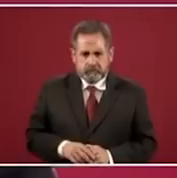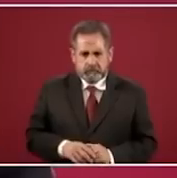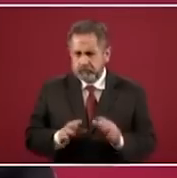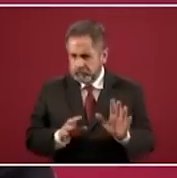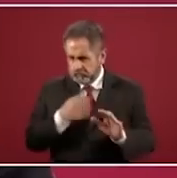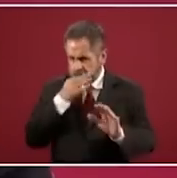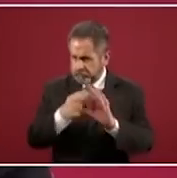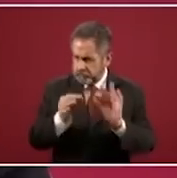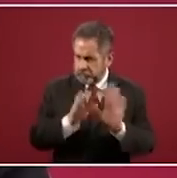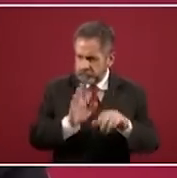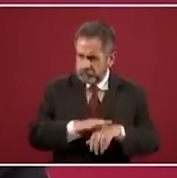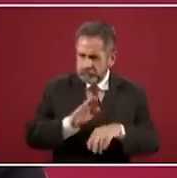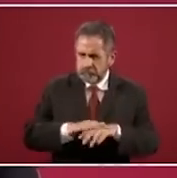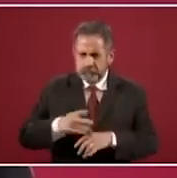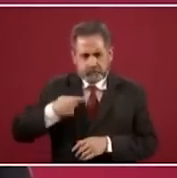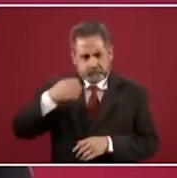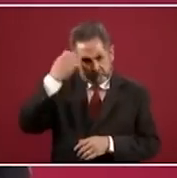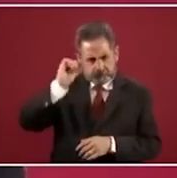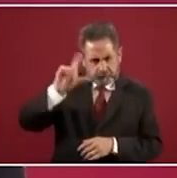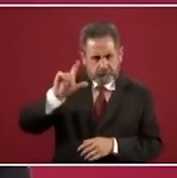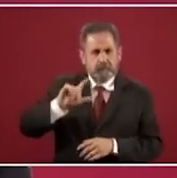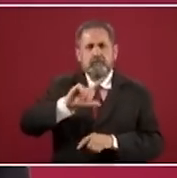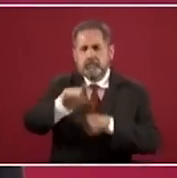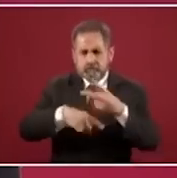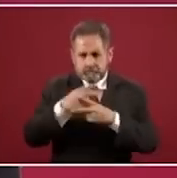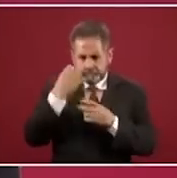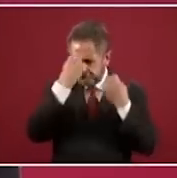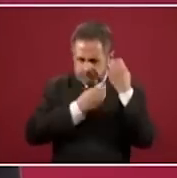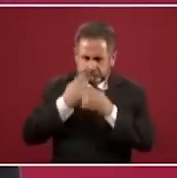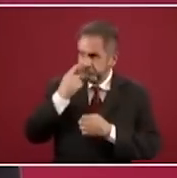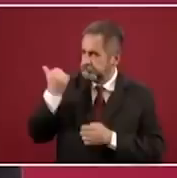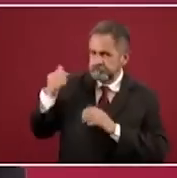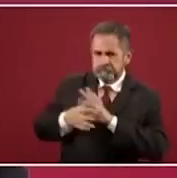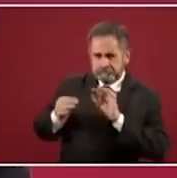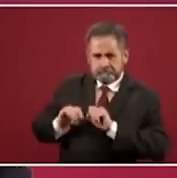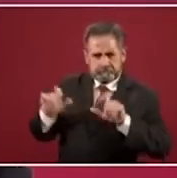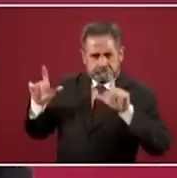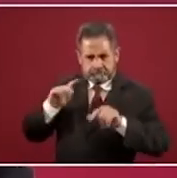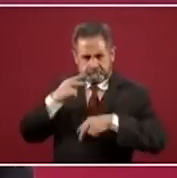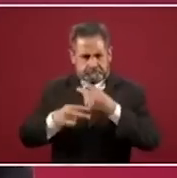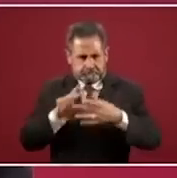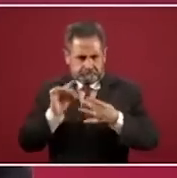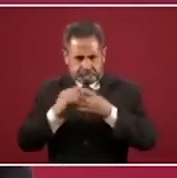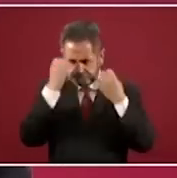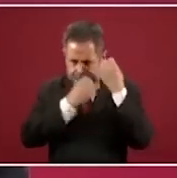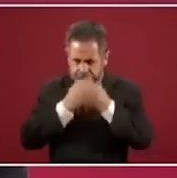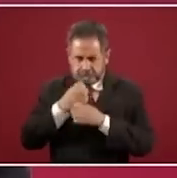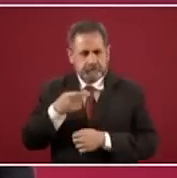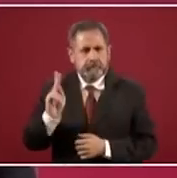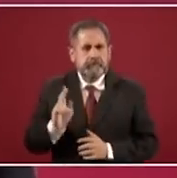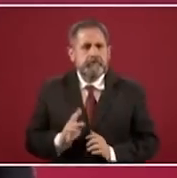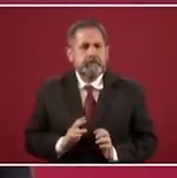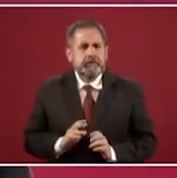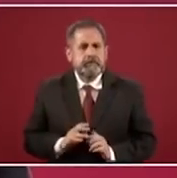Estamos hablando de los especialistas. Lo vamos a revisar aquí entre todos. Pero